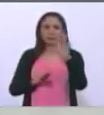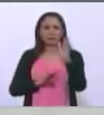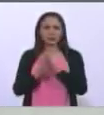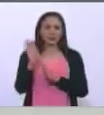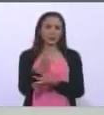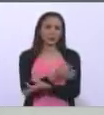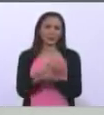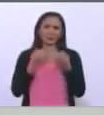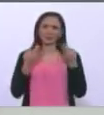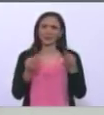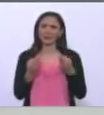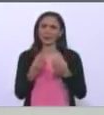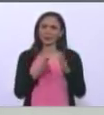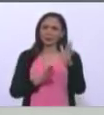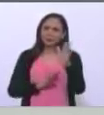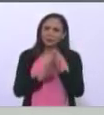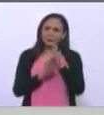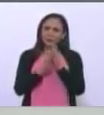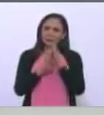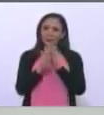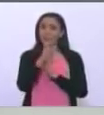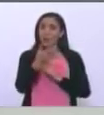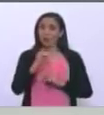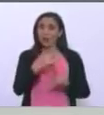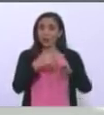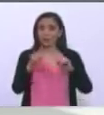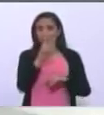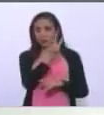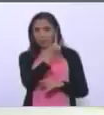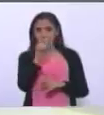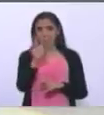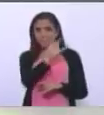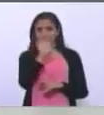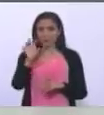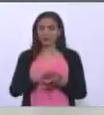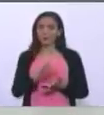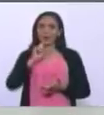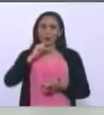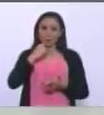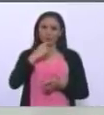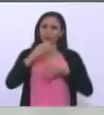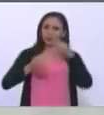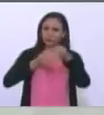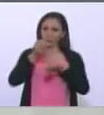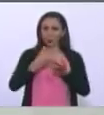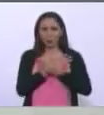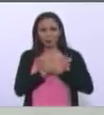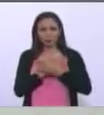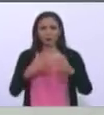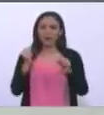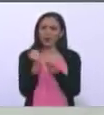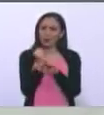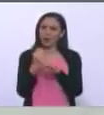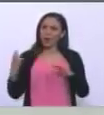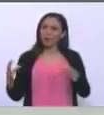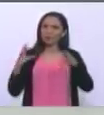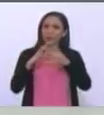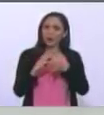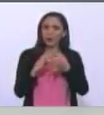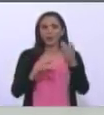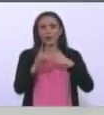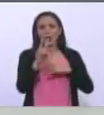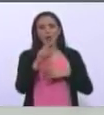de la cooperación estratégica que existe entre los dos países. Putin confirmó su disposición de continuar el